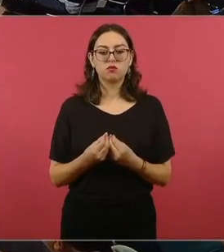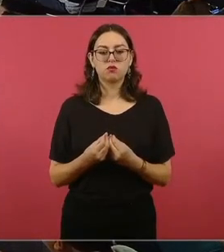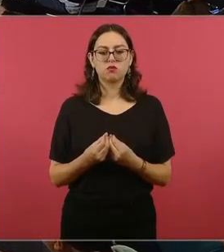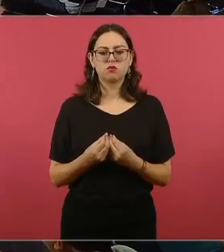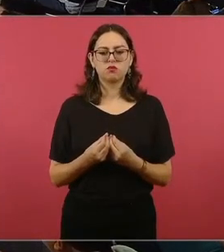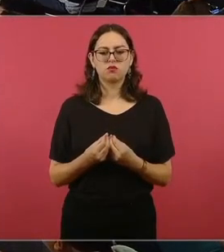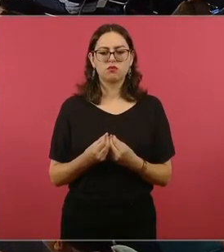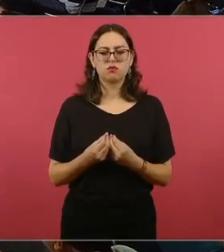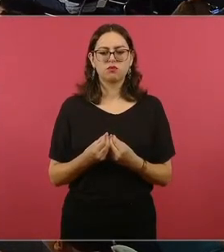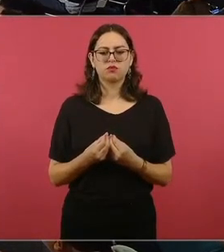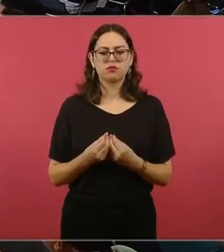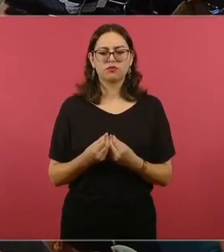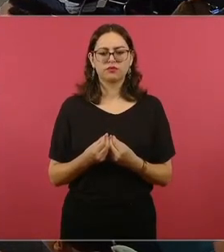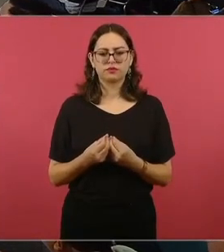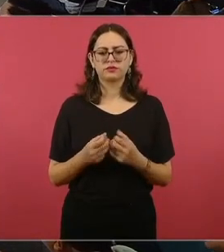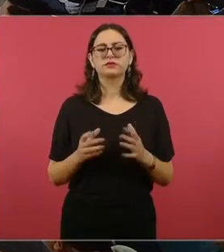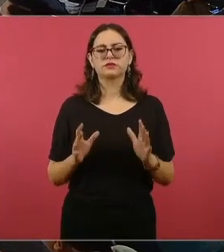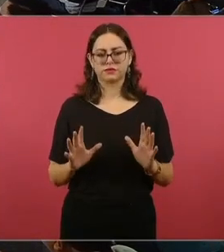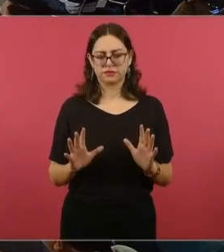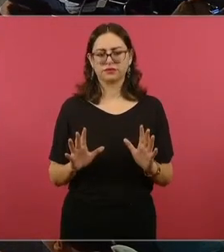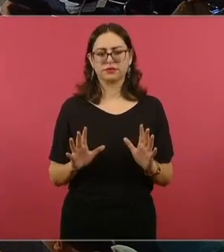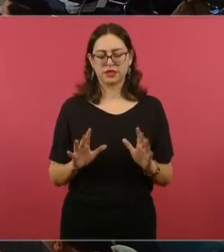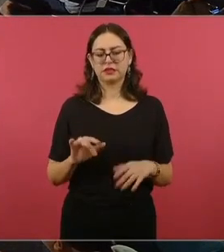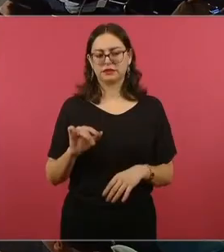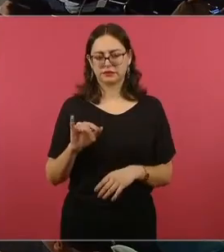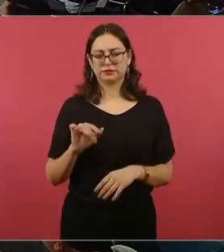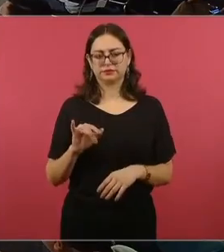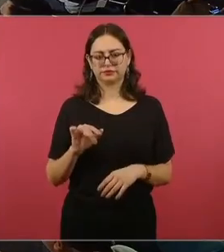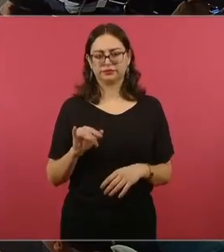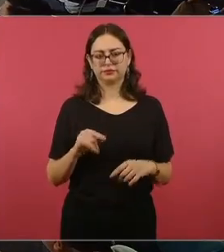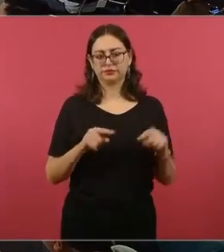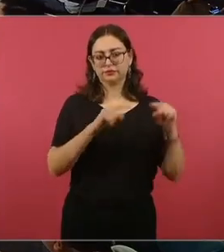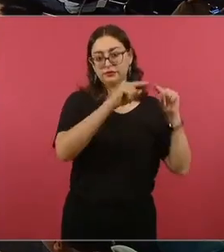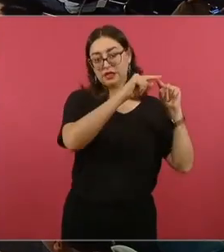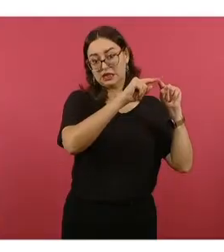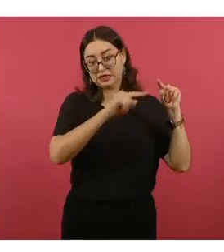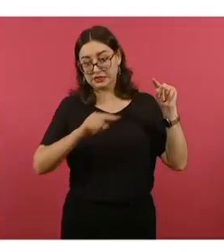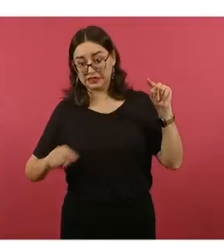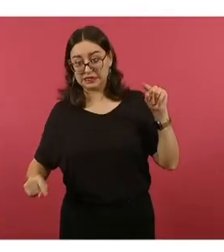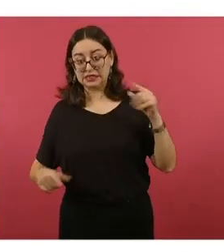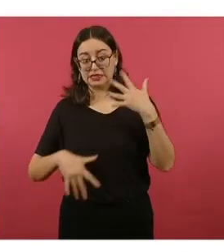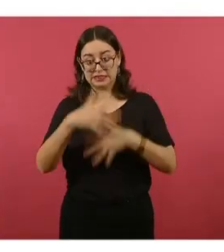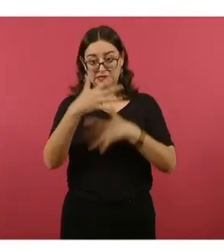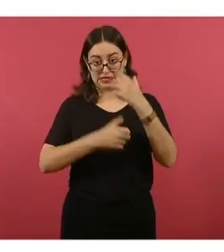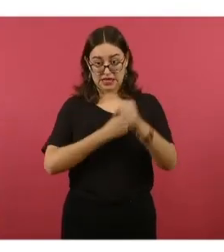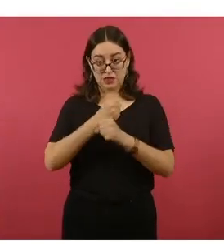Sí, esta es la caída, exactamente. Estos son 15 años.